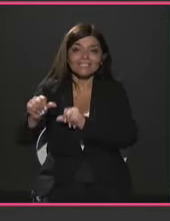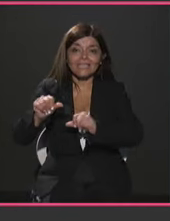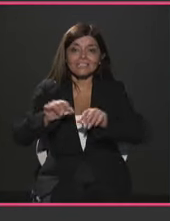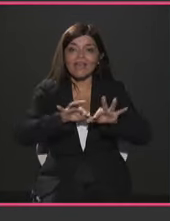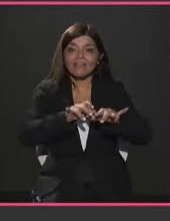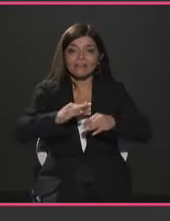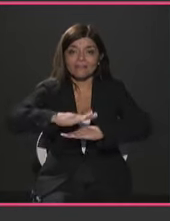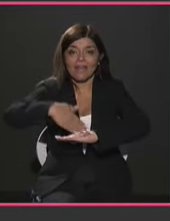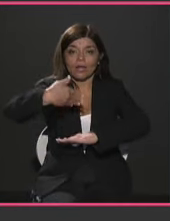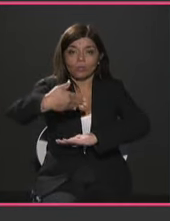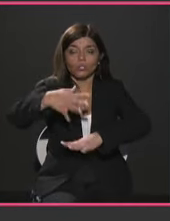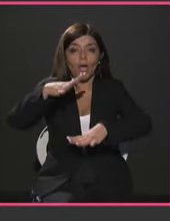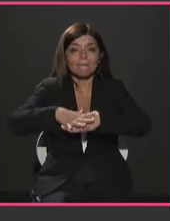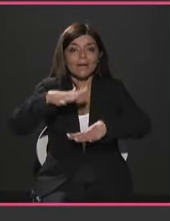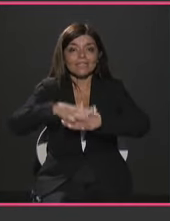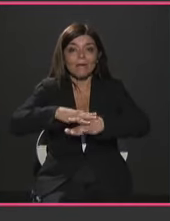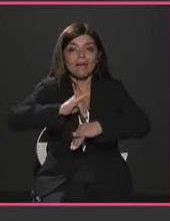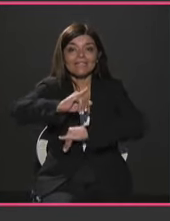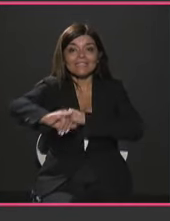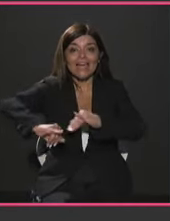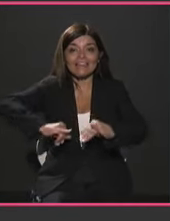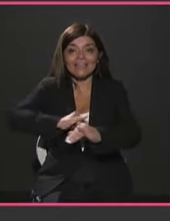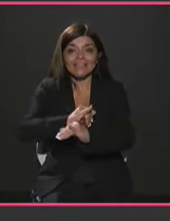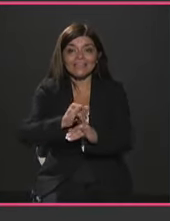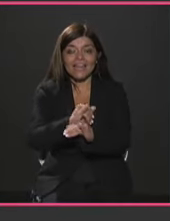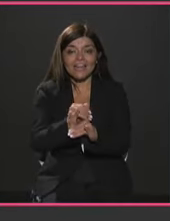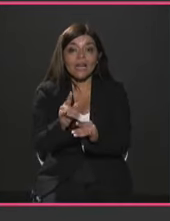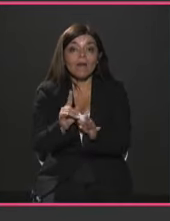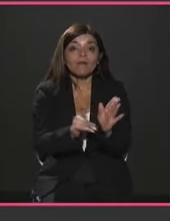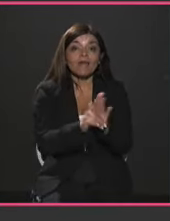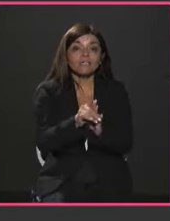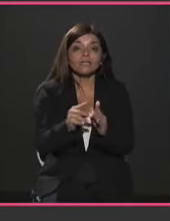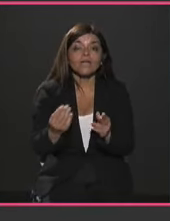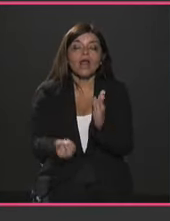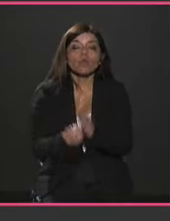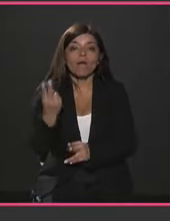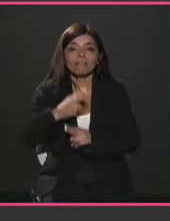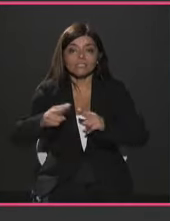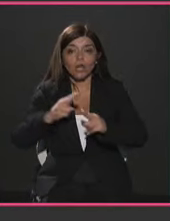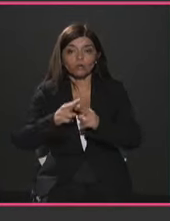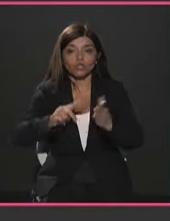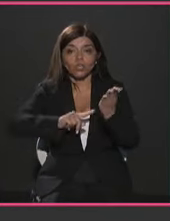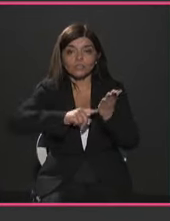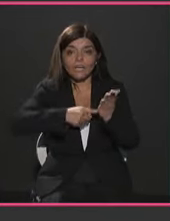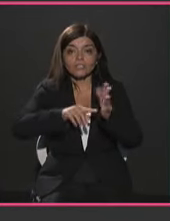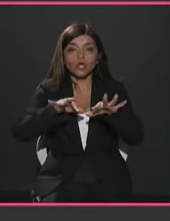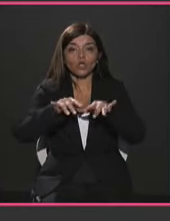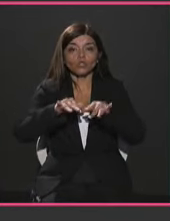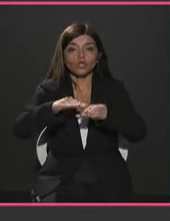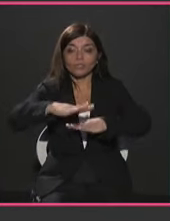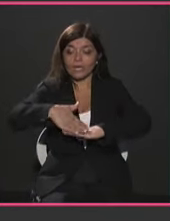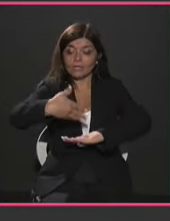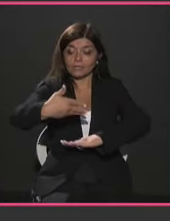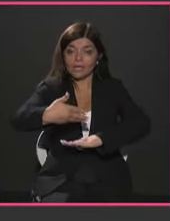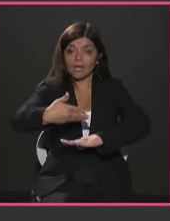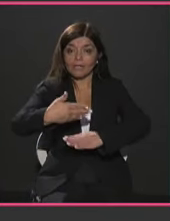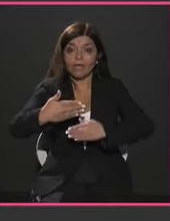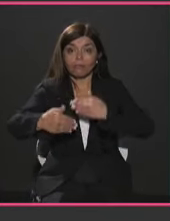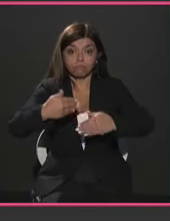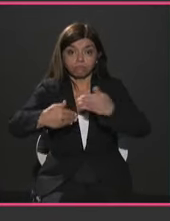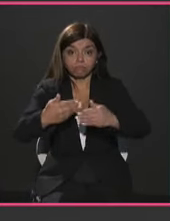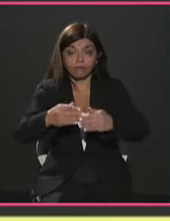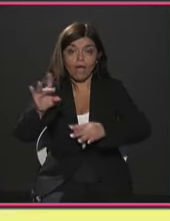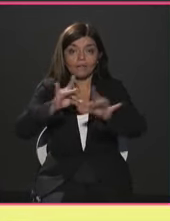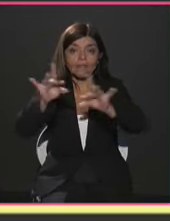computación de matemática y de ingeniería para desarrollar nuevas soluciones tecnológicas nuevas soluciones computacionales que permitan acelerar el